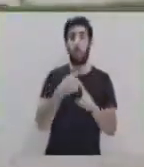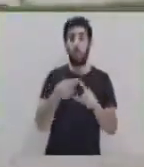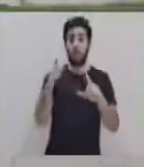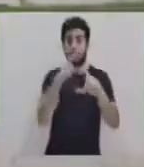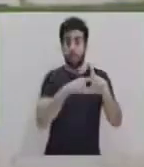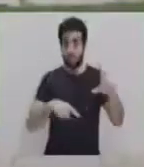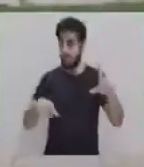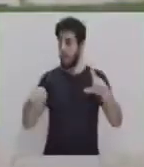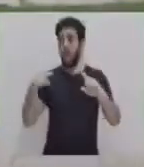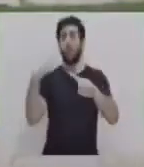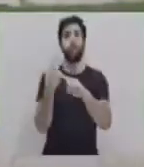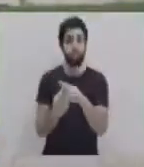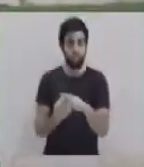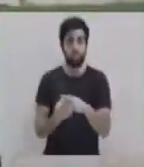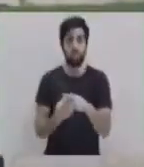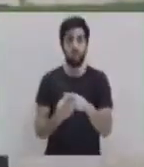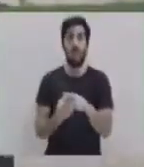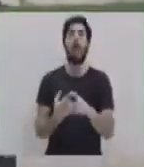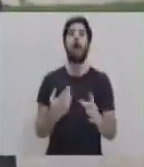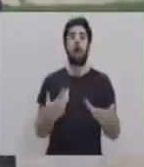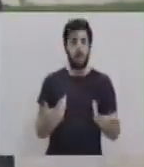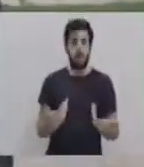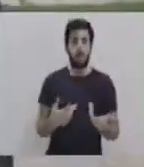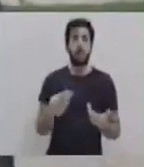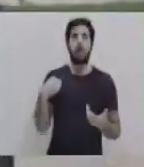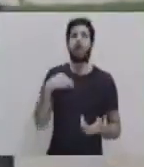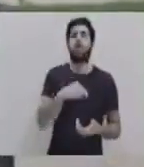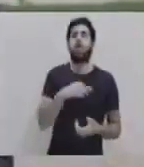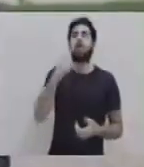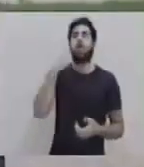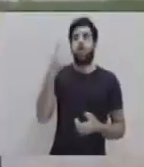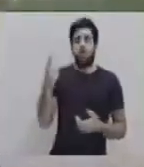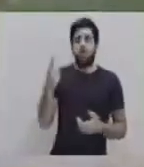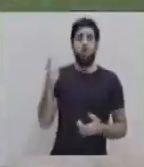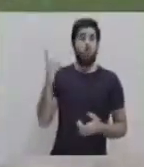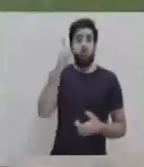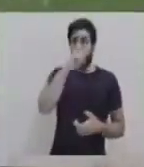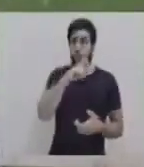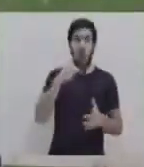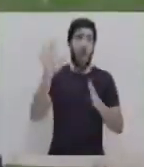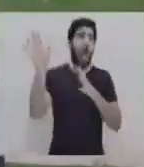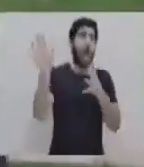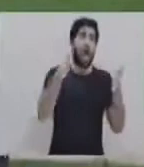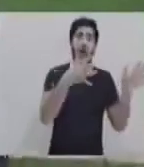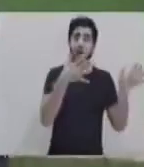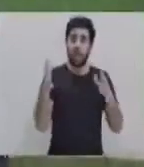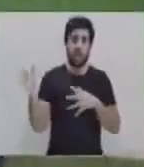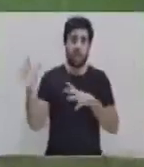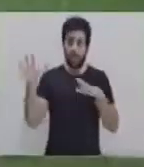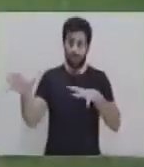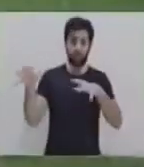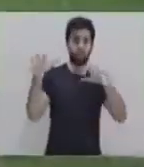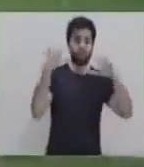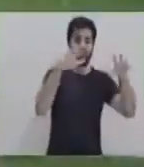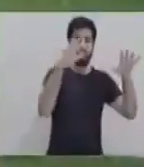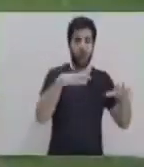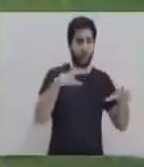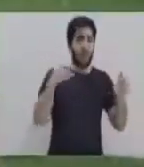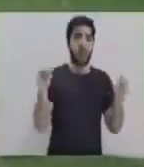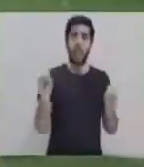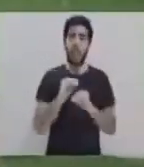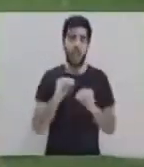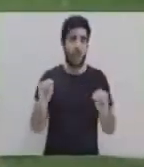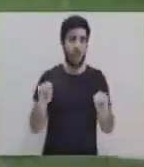se interrumpe, entonces observamos que ya no hay corriente de aire que transfiera toda el